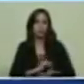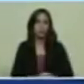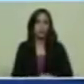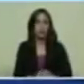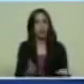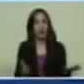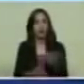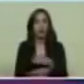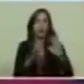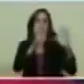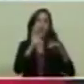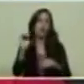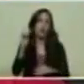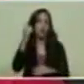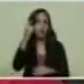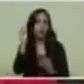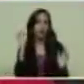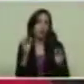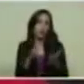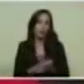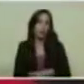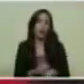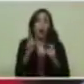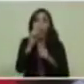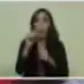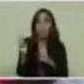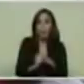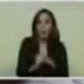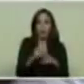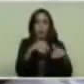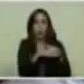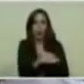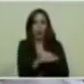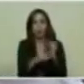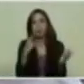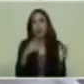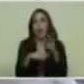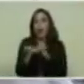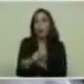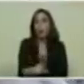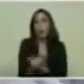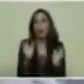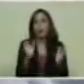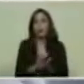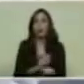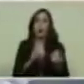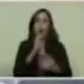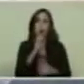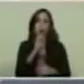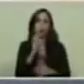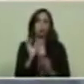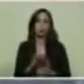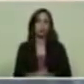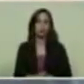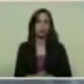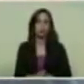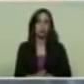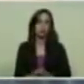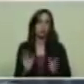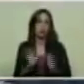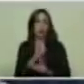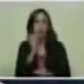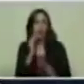90 días, aparte un mes y cómprese un certificado en ahorro en